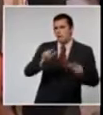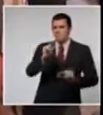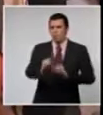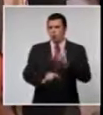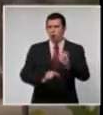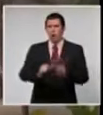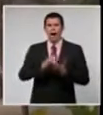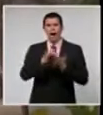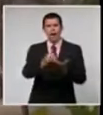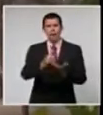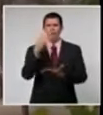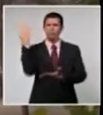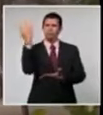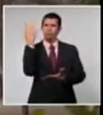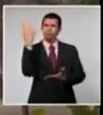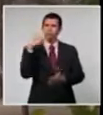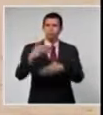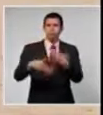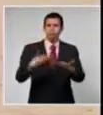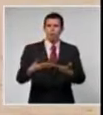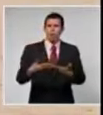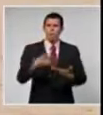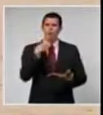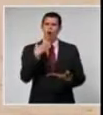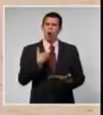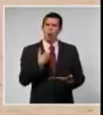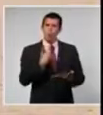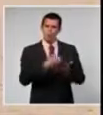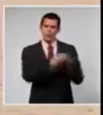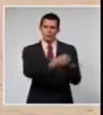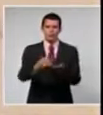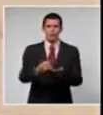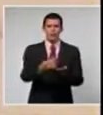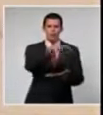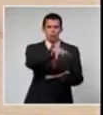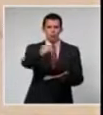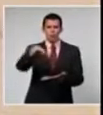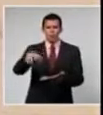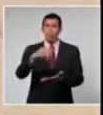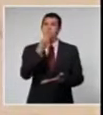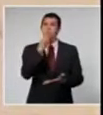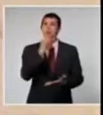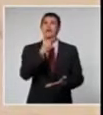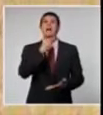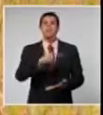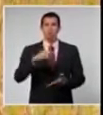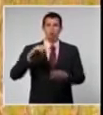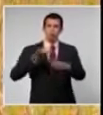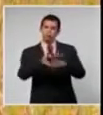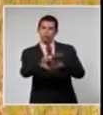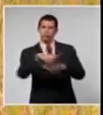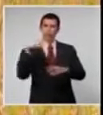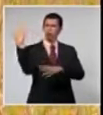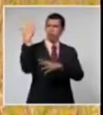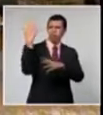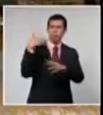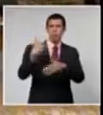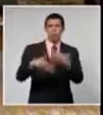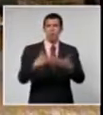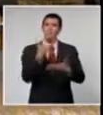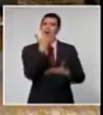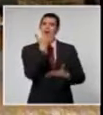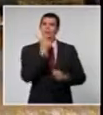Vida. Varadero y su corredor turístico, la rehabilitación de la playa Menéndez en el municipio Martí, el plan arrocero de Calimete